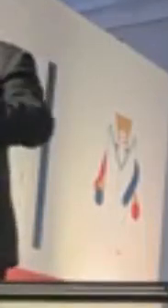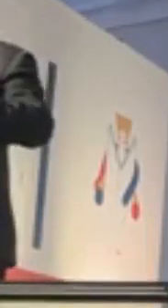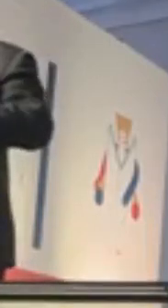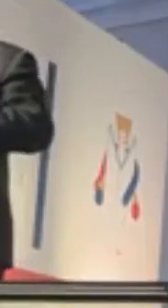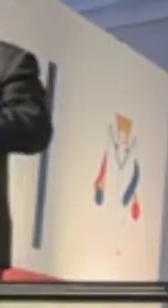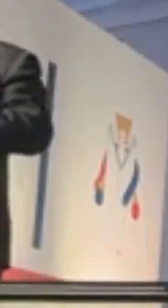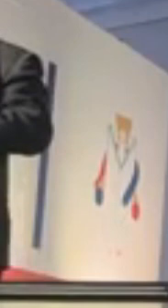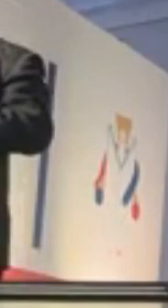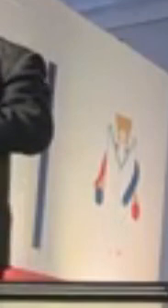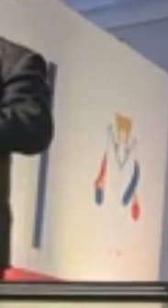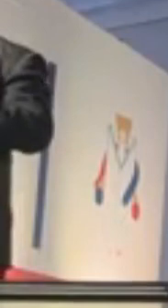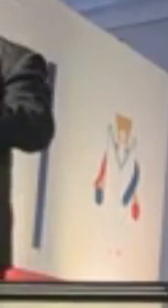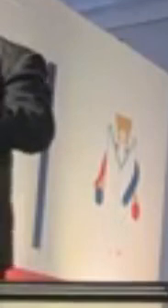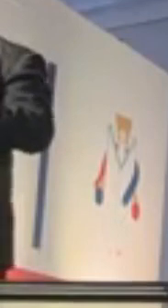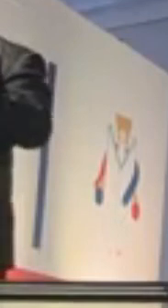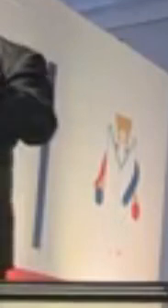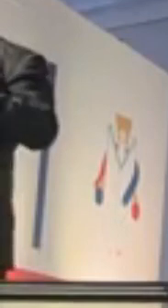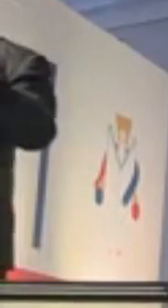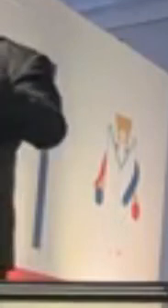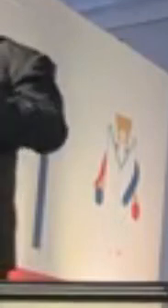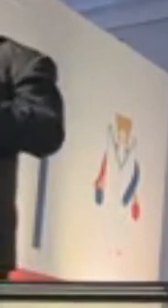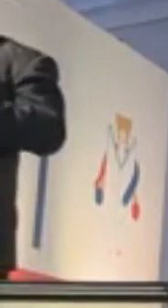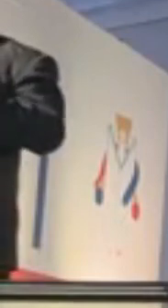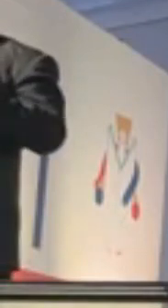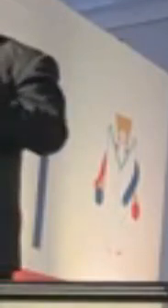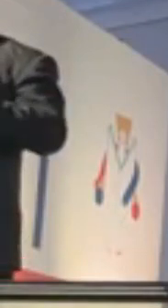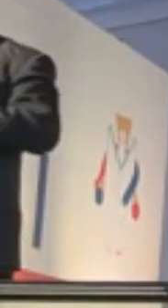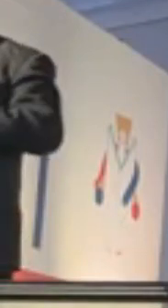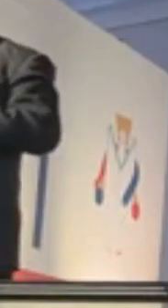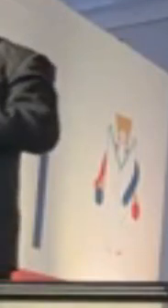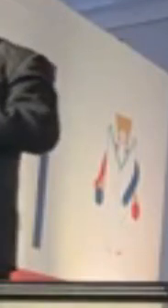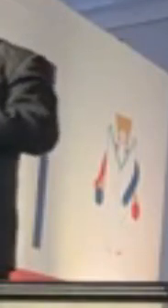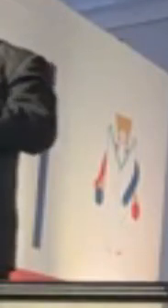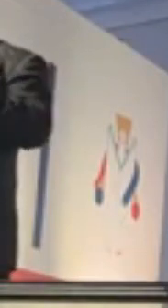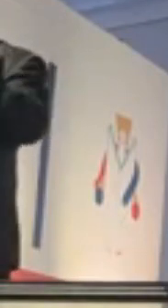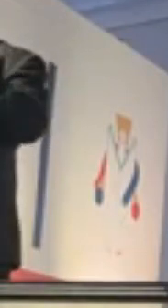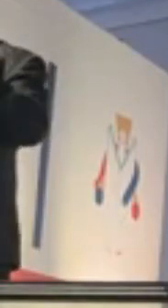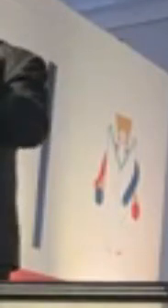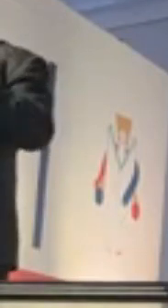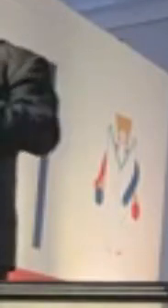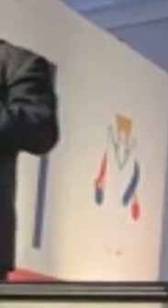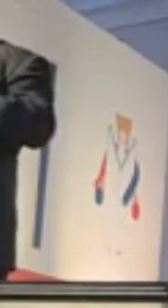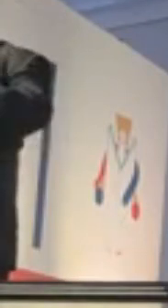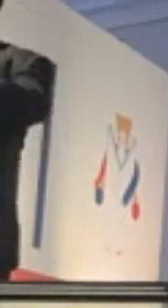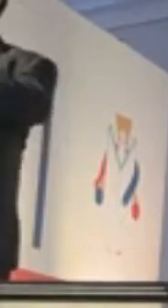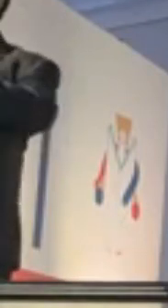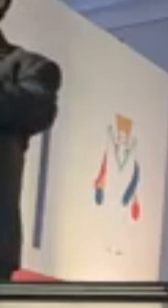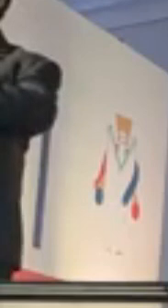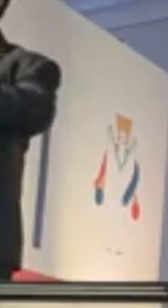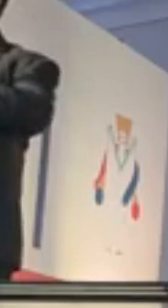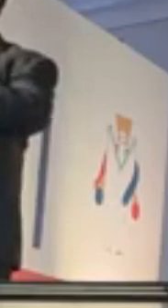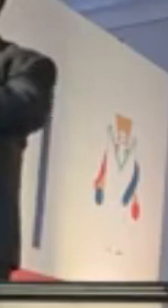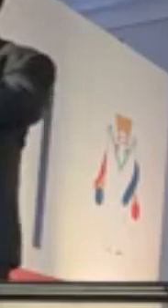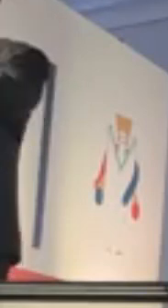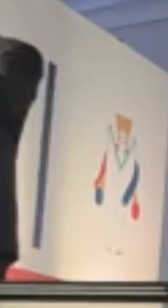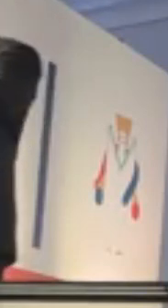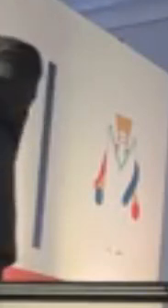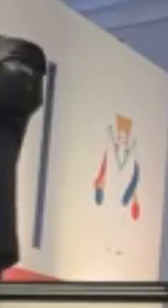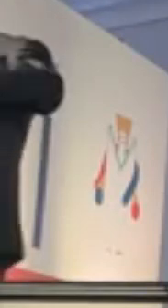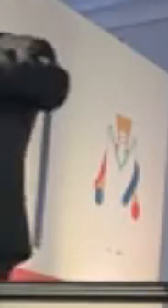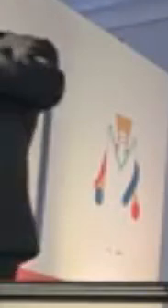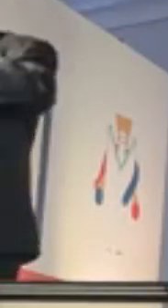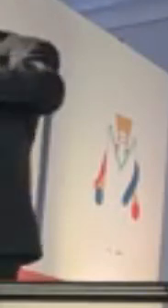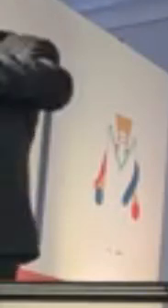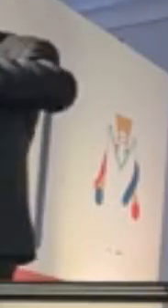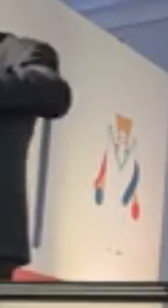más reciente, que es una parte que yo he estudiado también, ¿no?, de las relaciones entre Estados Unidos, esa nueva potencia hegemónica, y América Latina,